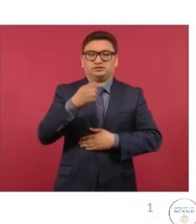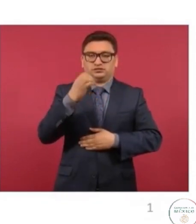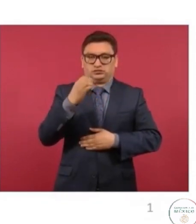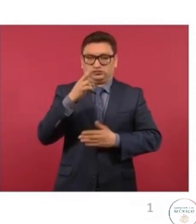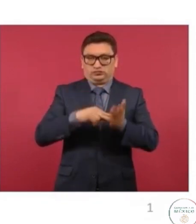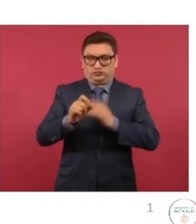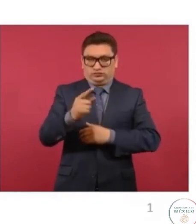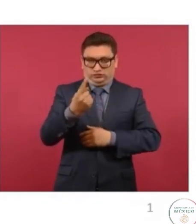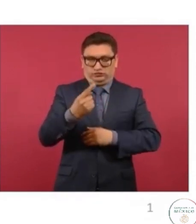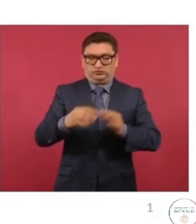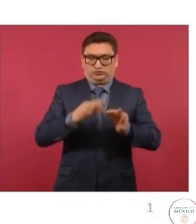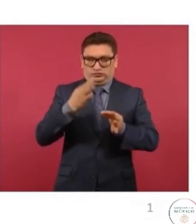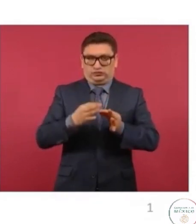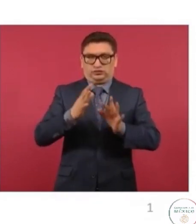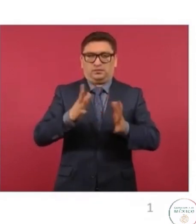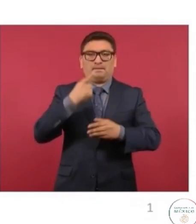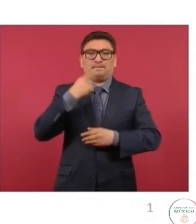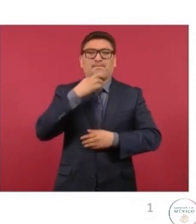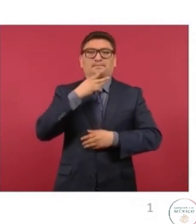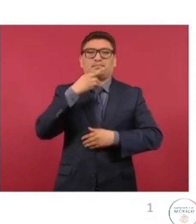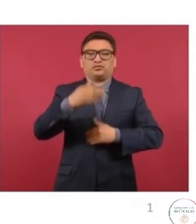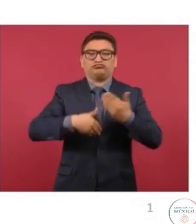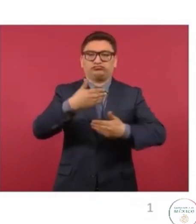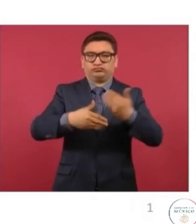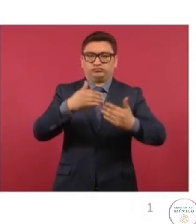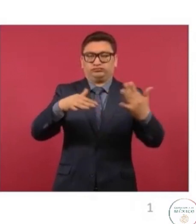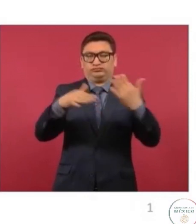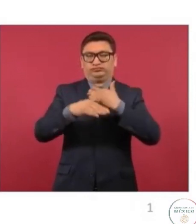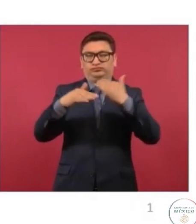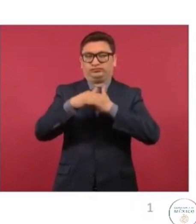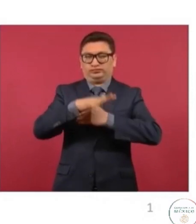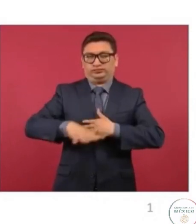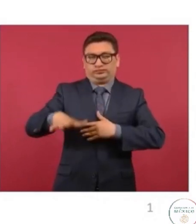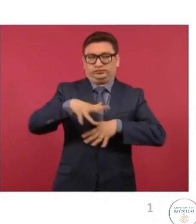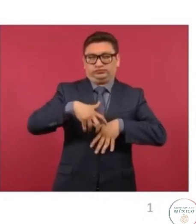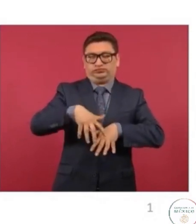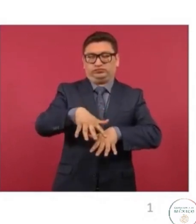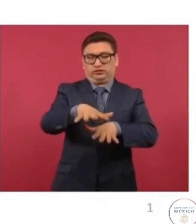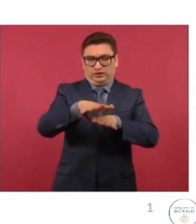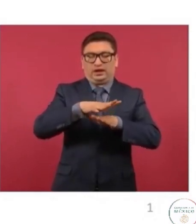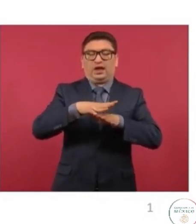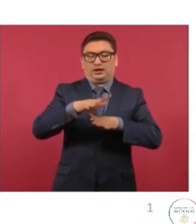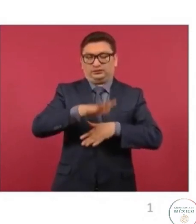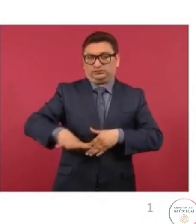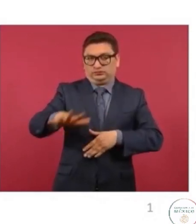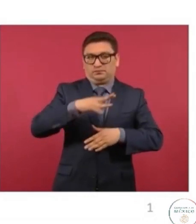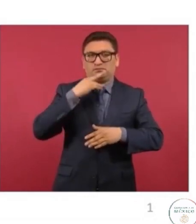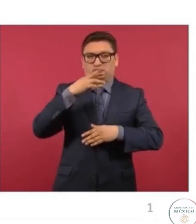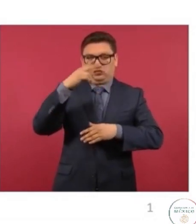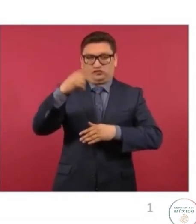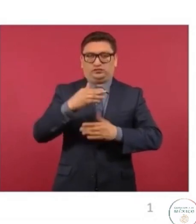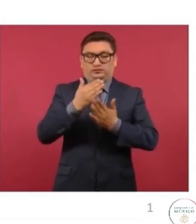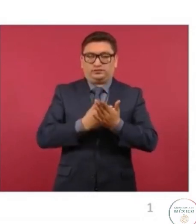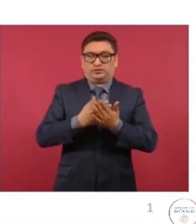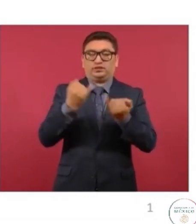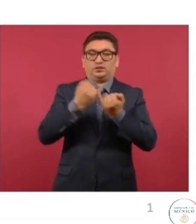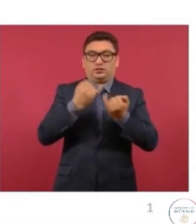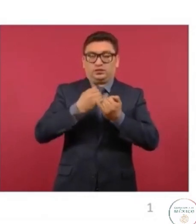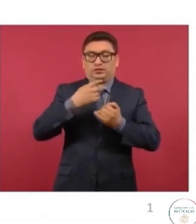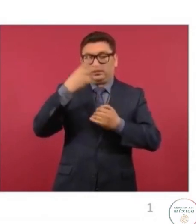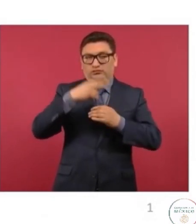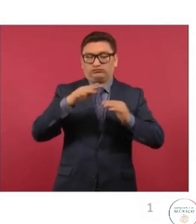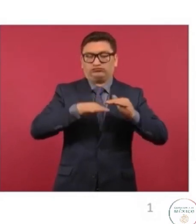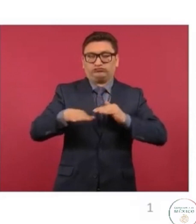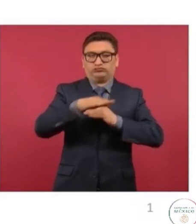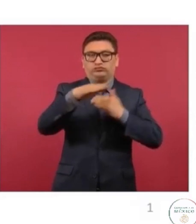año 2021, para mejorar todo el tránsito de la zona oriente del Valle de México. El macro libramiento mexiquense, sobre todo a